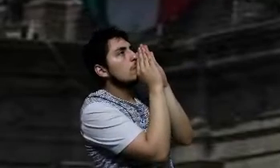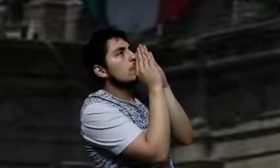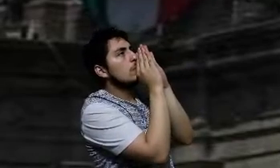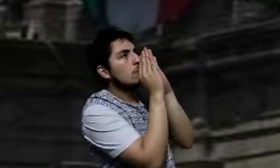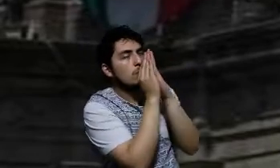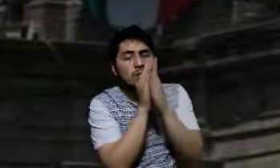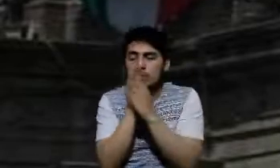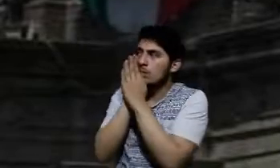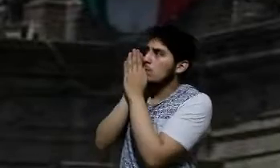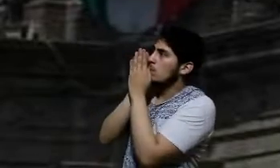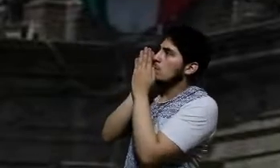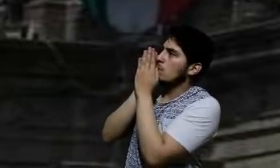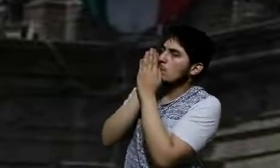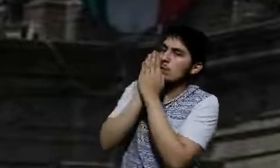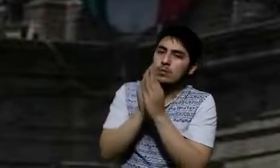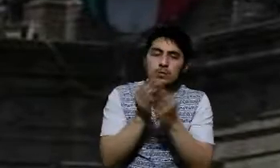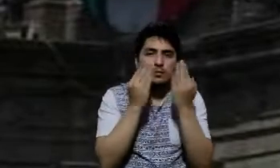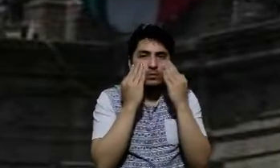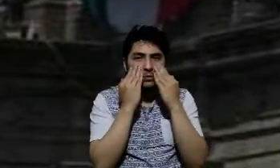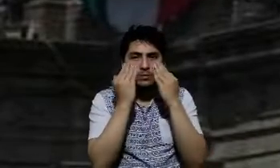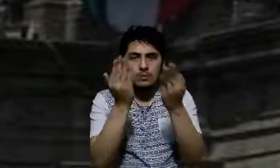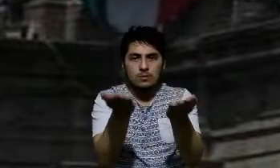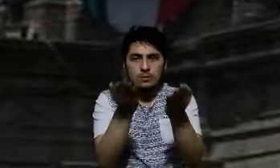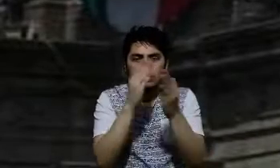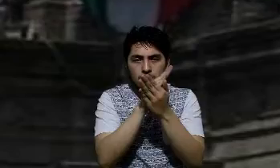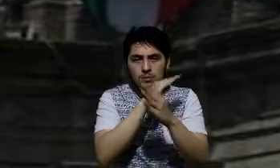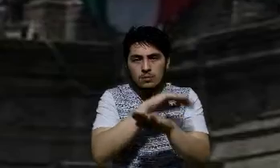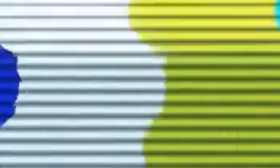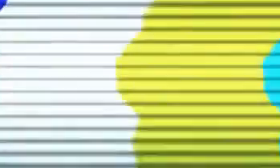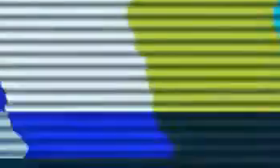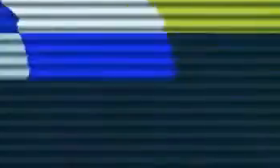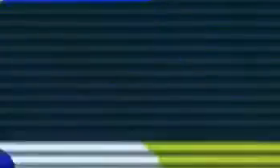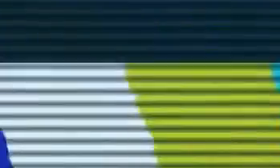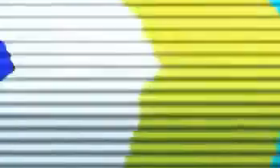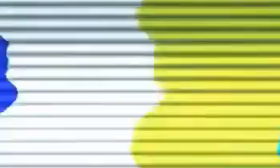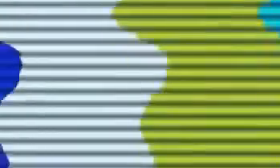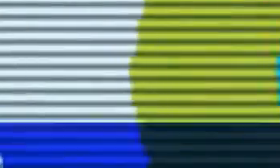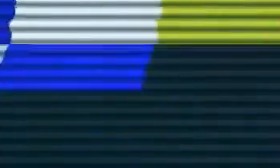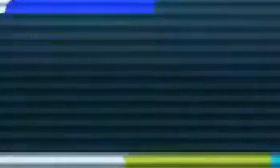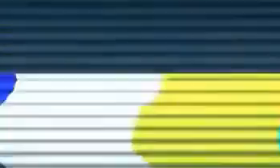es de ustedes, camaradas, por favor.